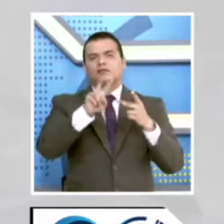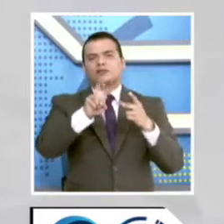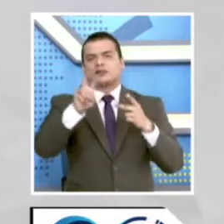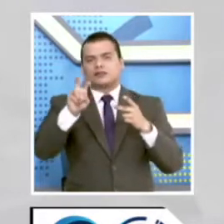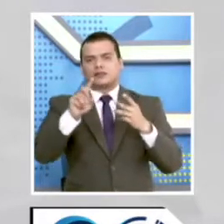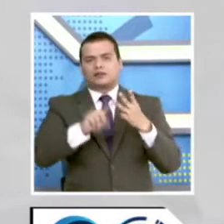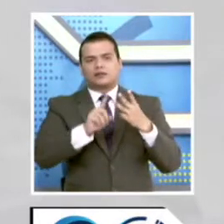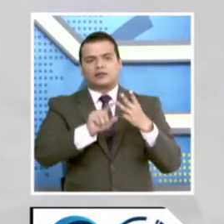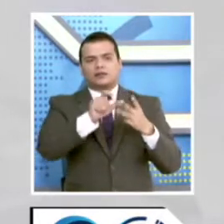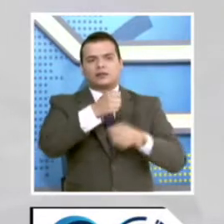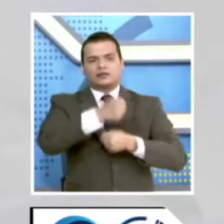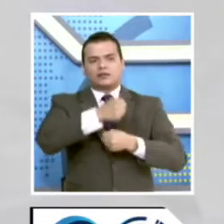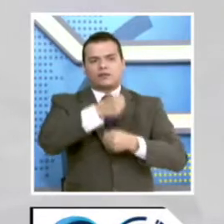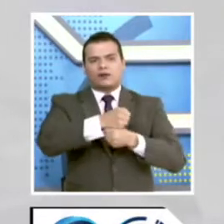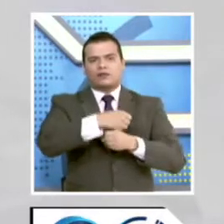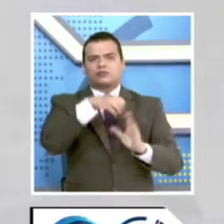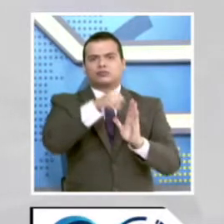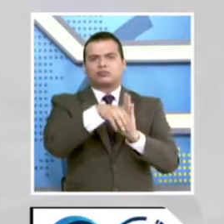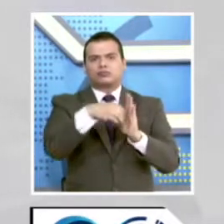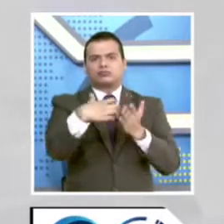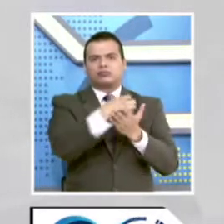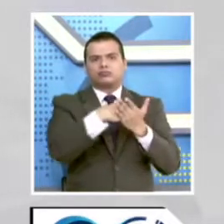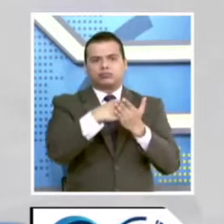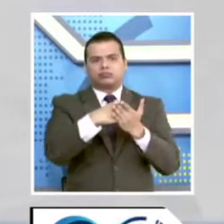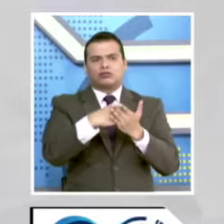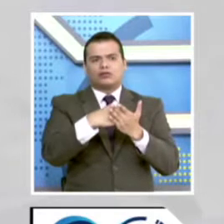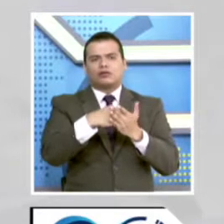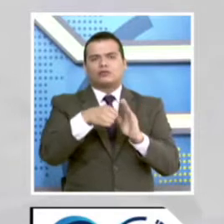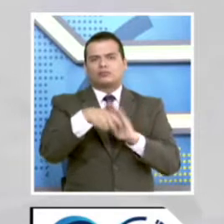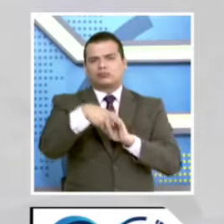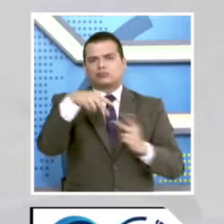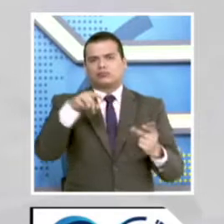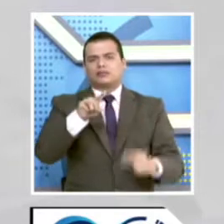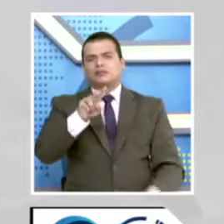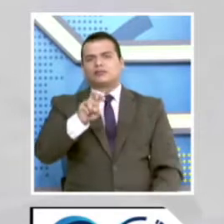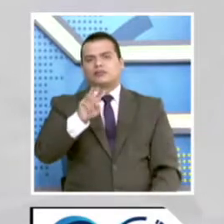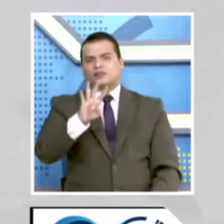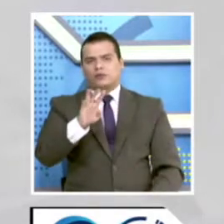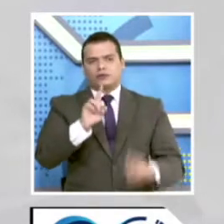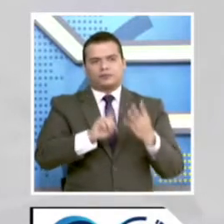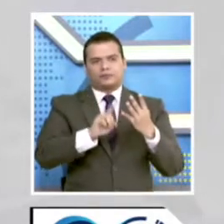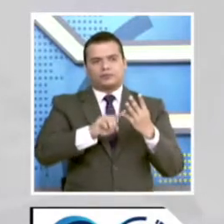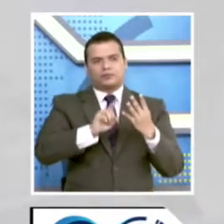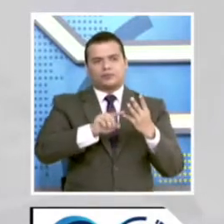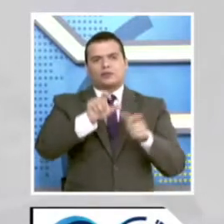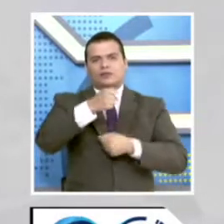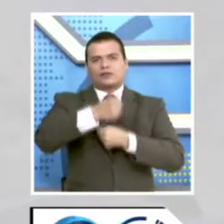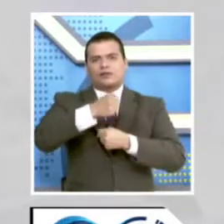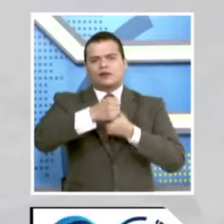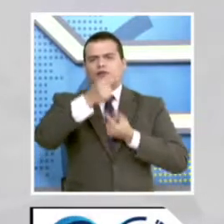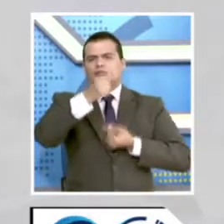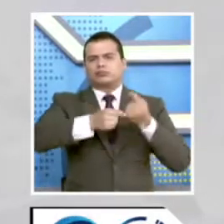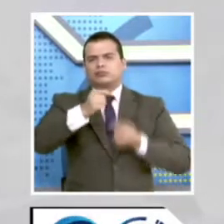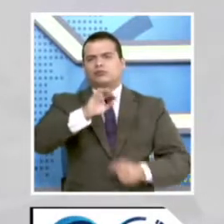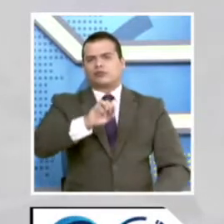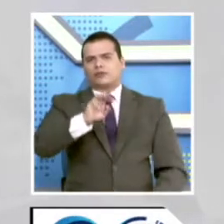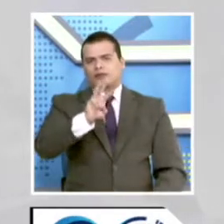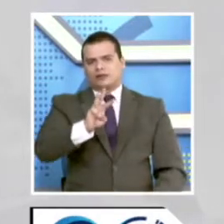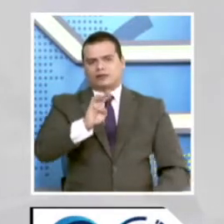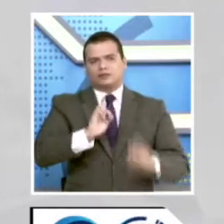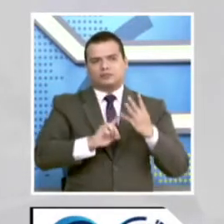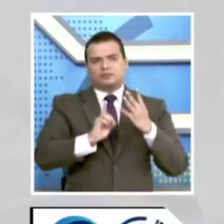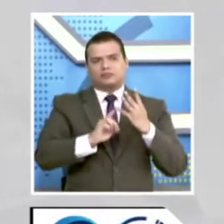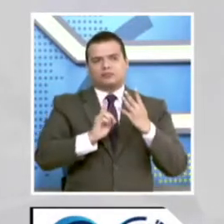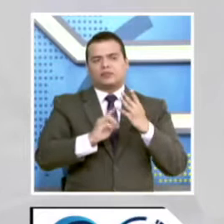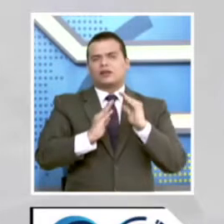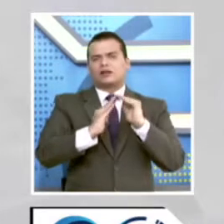177, recolectores de desechos o recicladores 174, profesionales financieros 93, en los hogares se